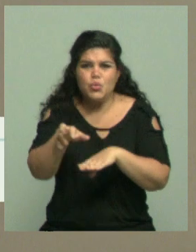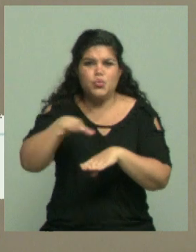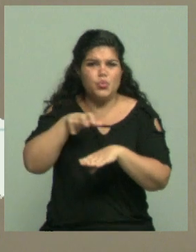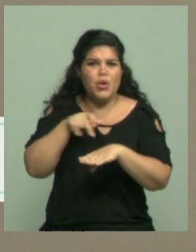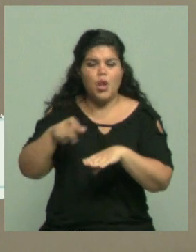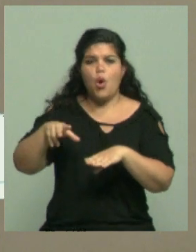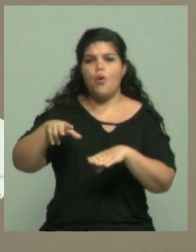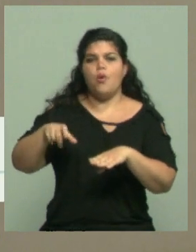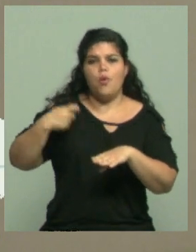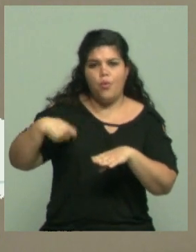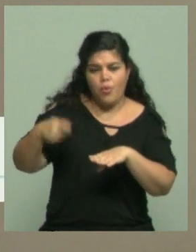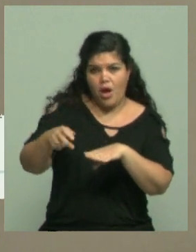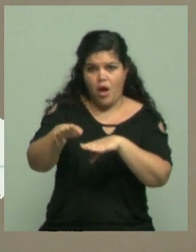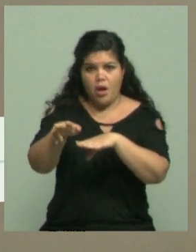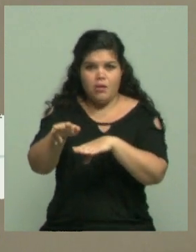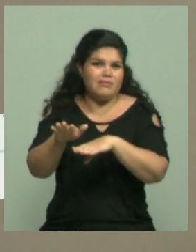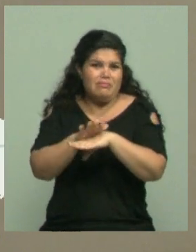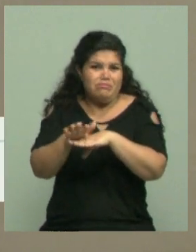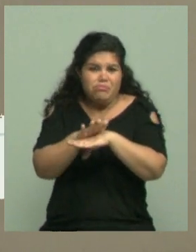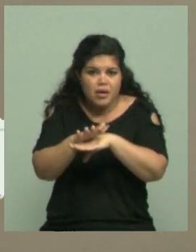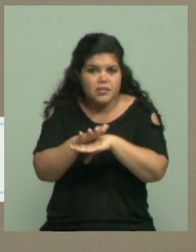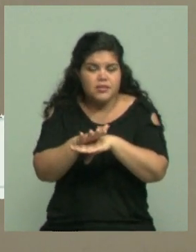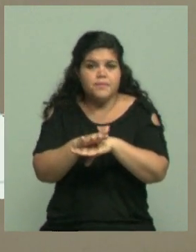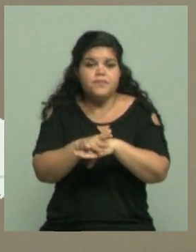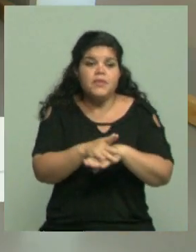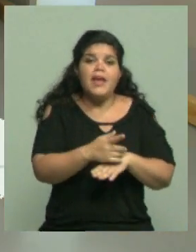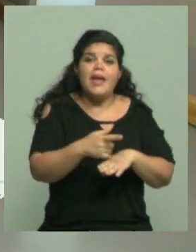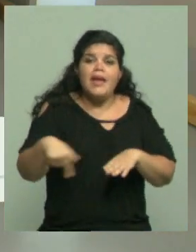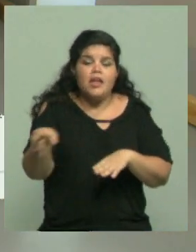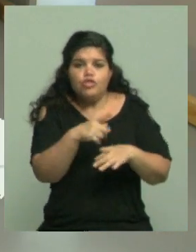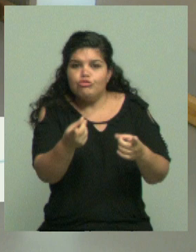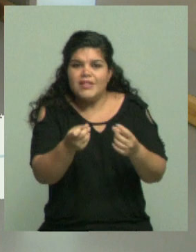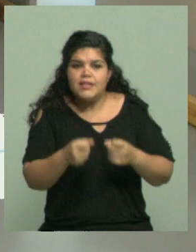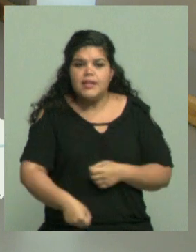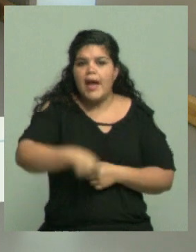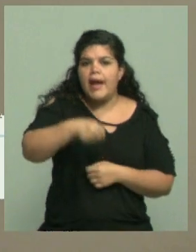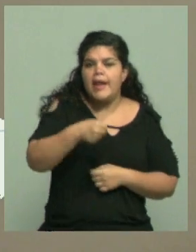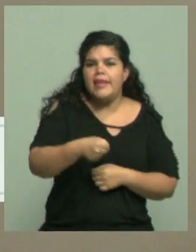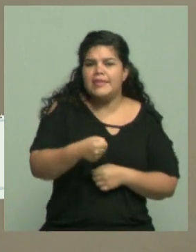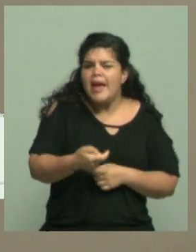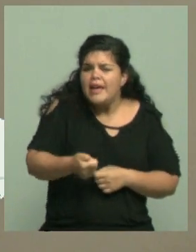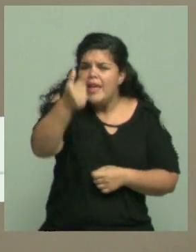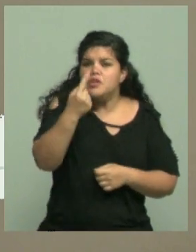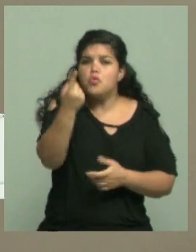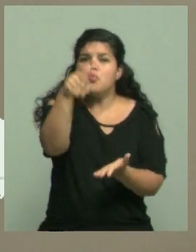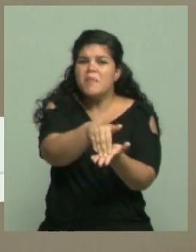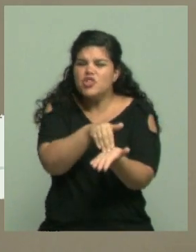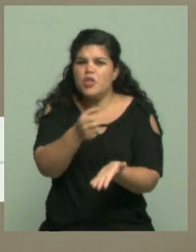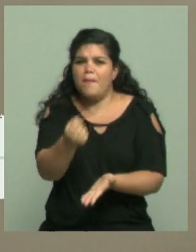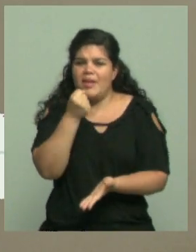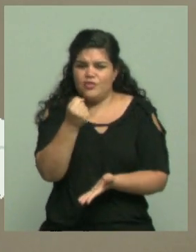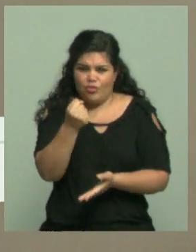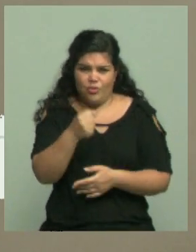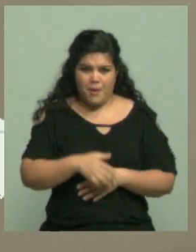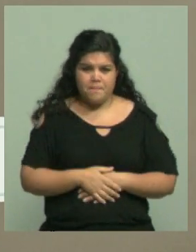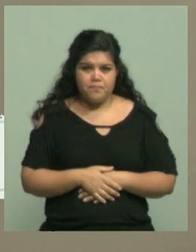a una línea que habla de una canasta que necesitan para supervivencia que casi es de 1 millón de pesos. Digo, pensar en cobrarle el